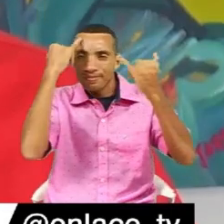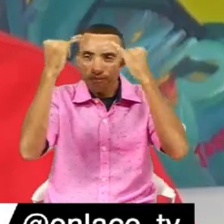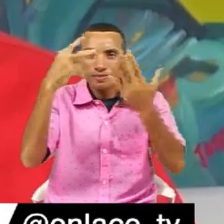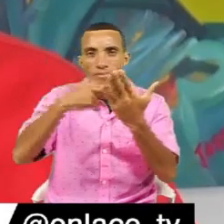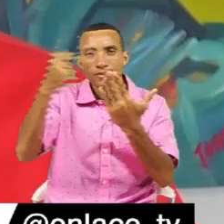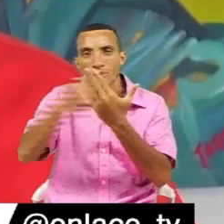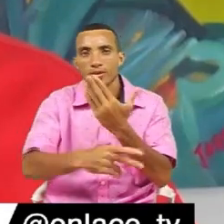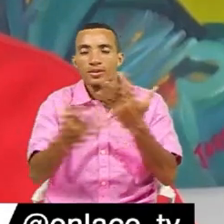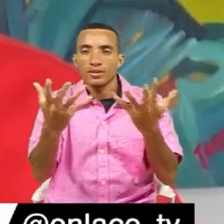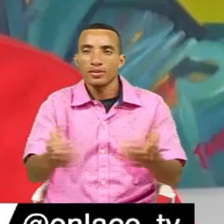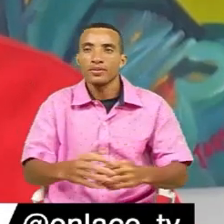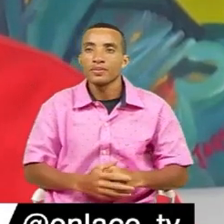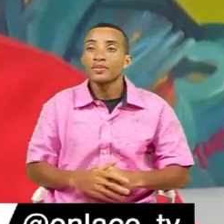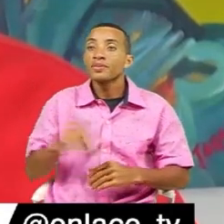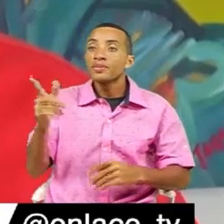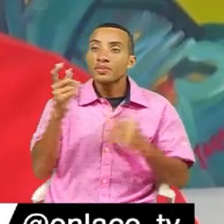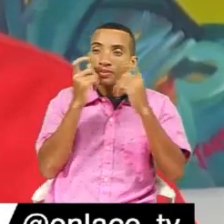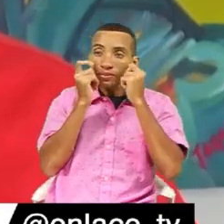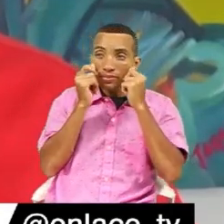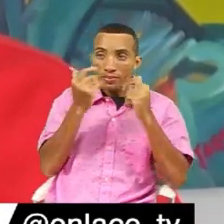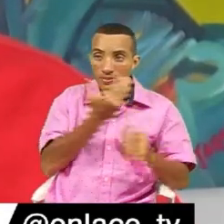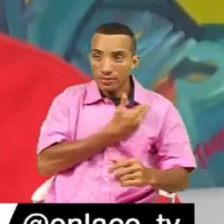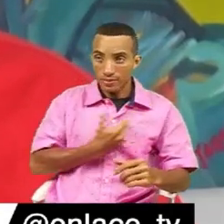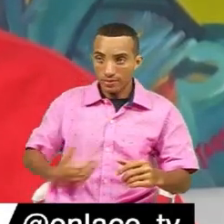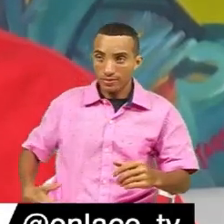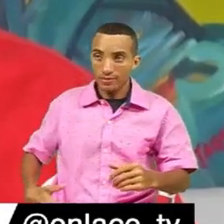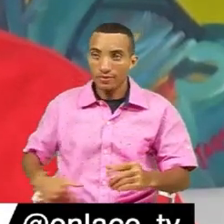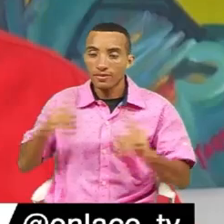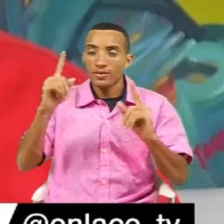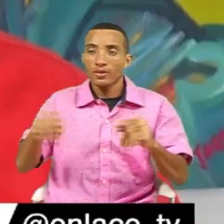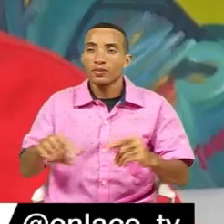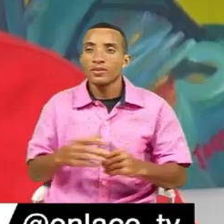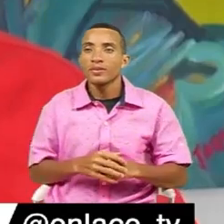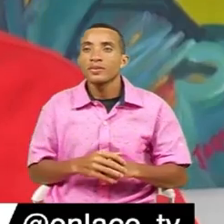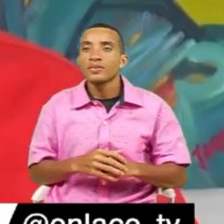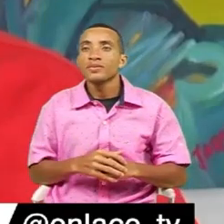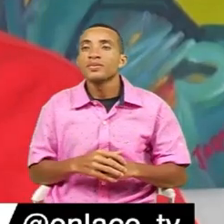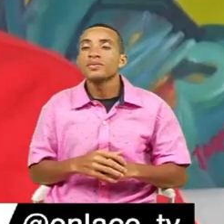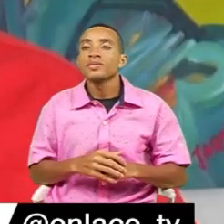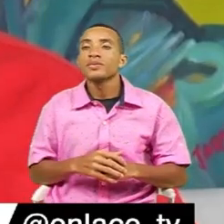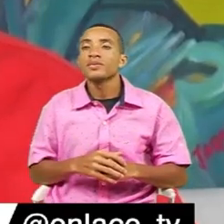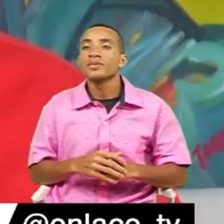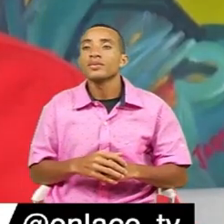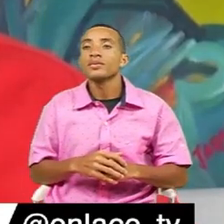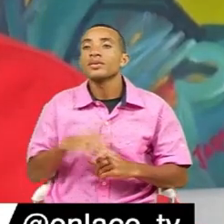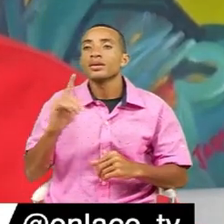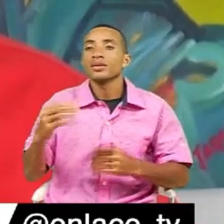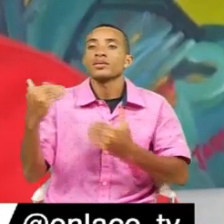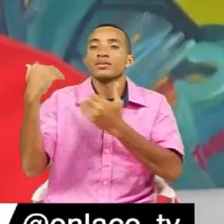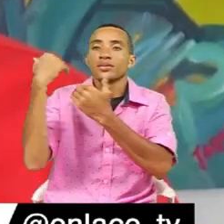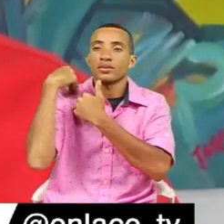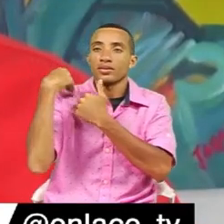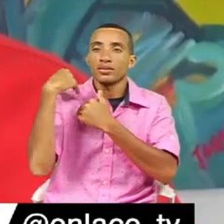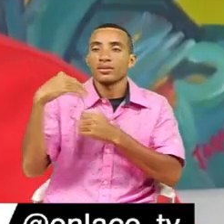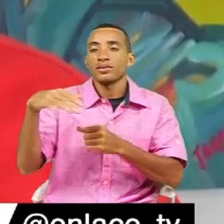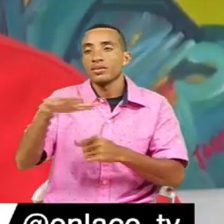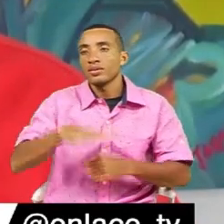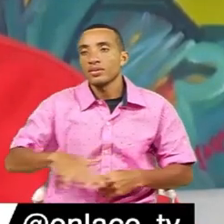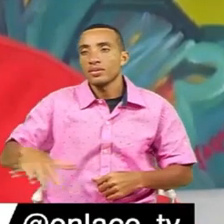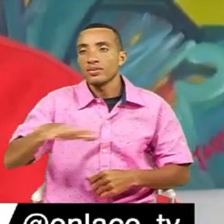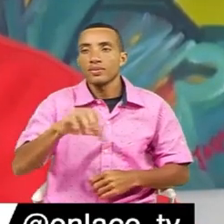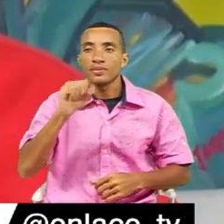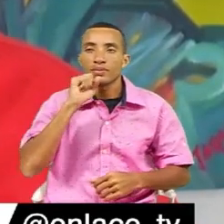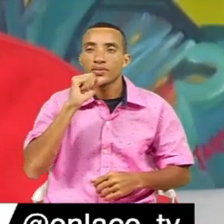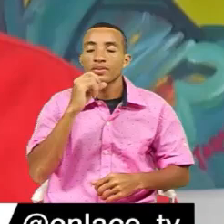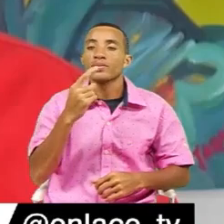el doctor Juan Manuel Santos y en términos generales la administración nacional tiene una responsabilidad con el municipio de Barranca Bermeja. Entonces le